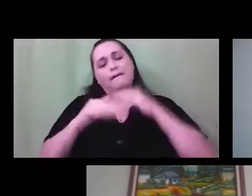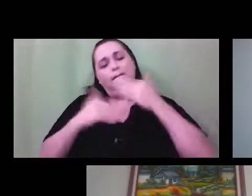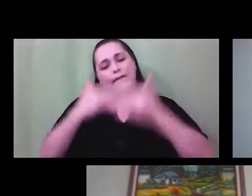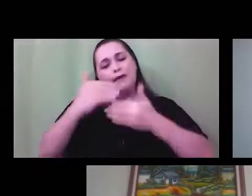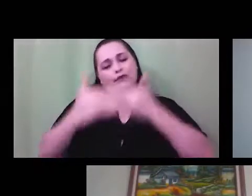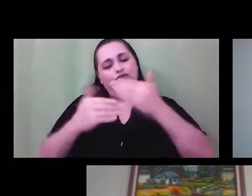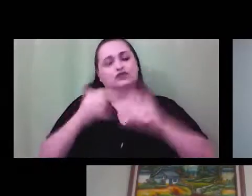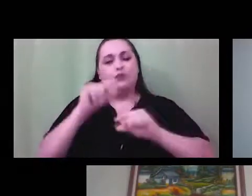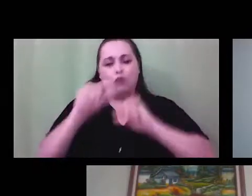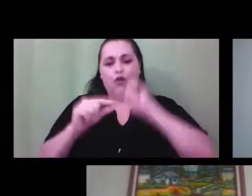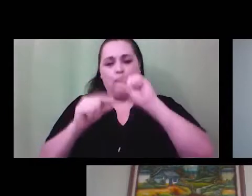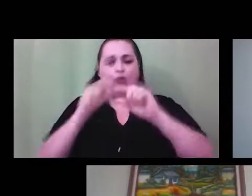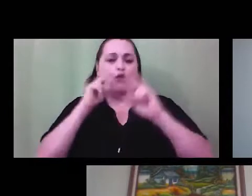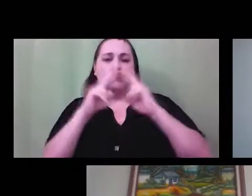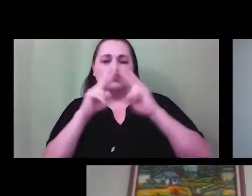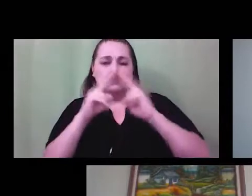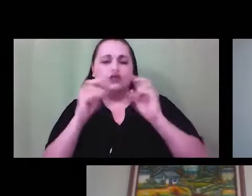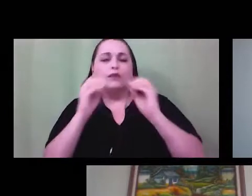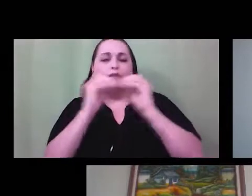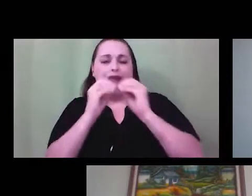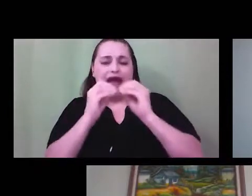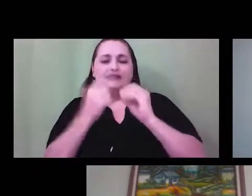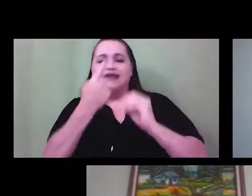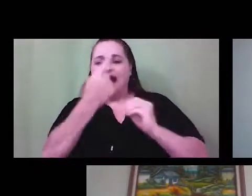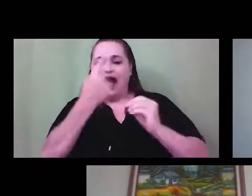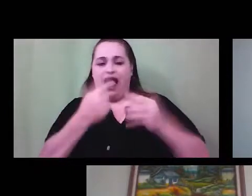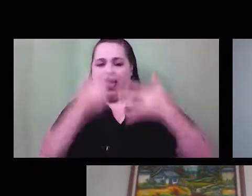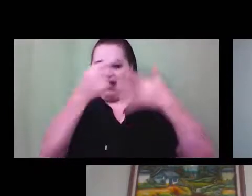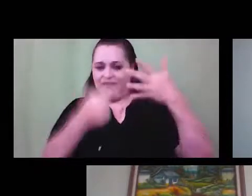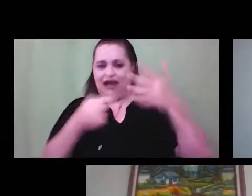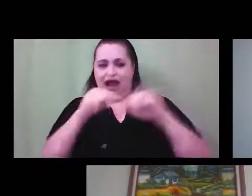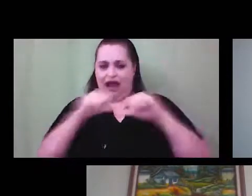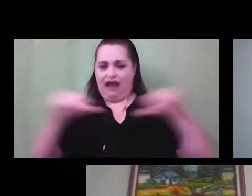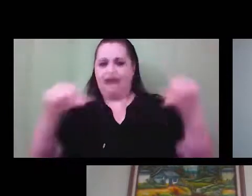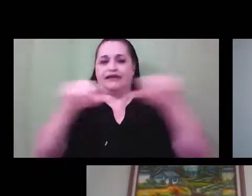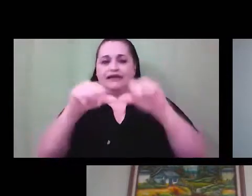marcha conociendo más sobre un poquito de cada una de estas áreas.